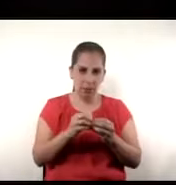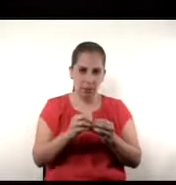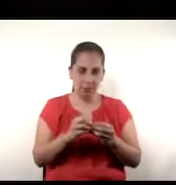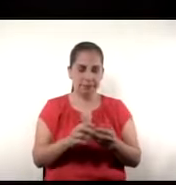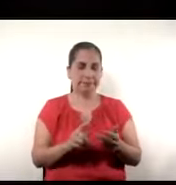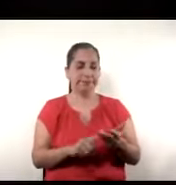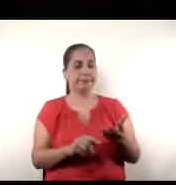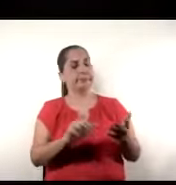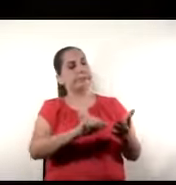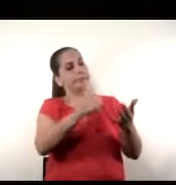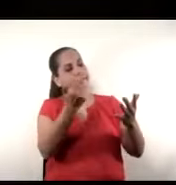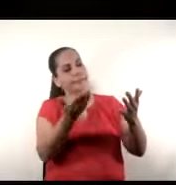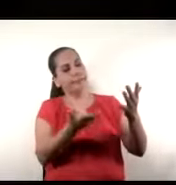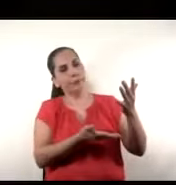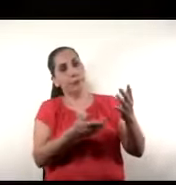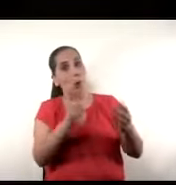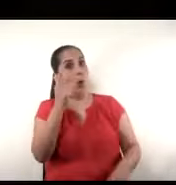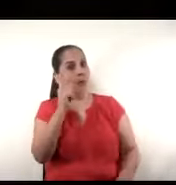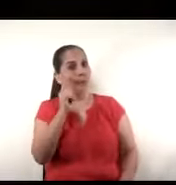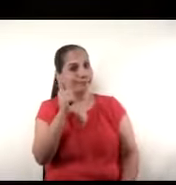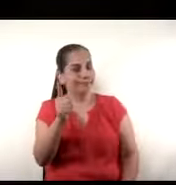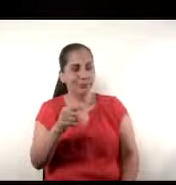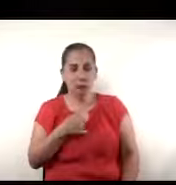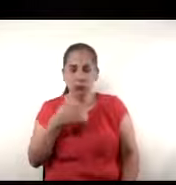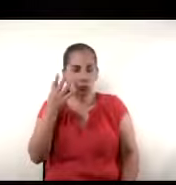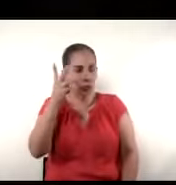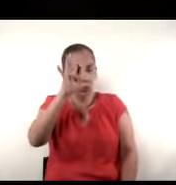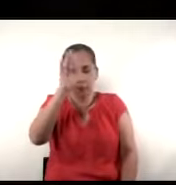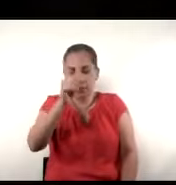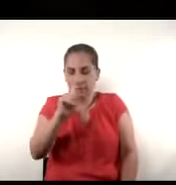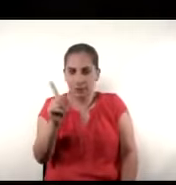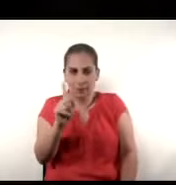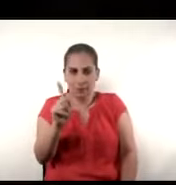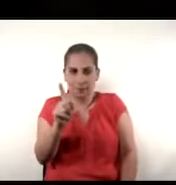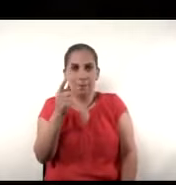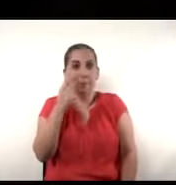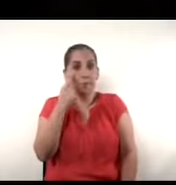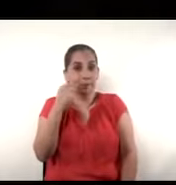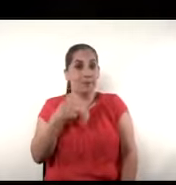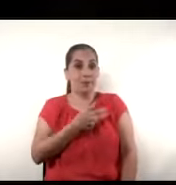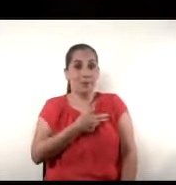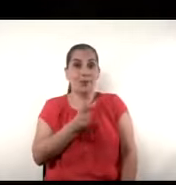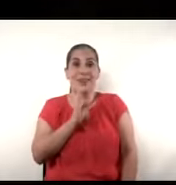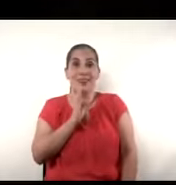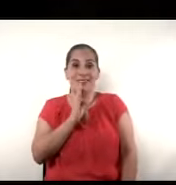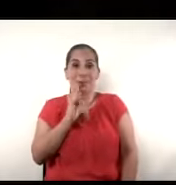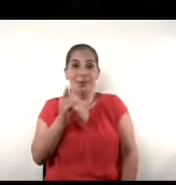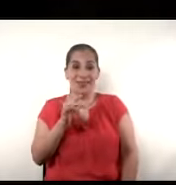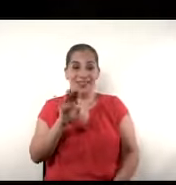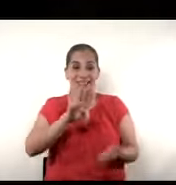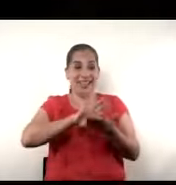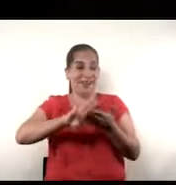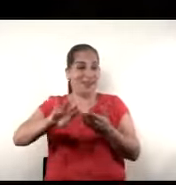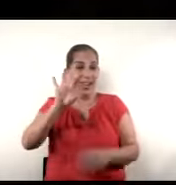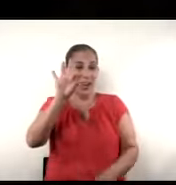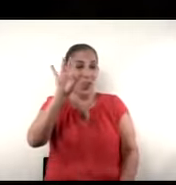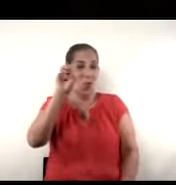Hay un impuesto, oigan esto, yo no me lo estoy inventando. Nosotros hablamos de eliminar 90 impuestos porque